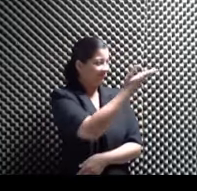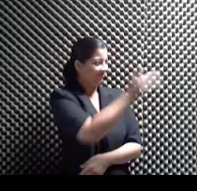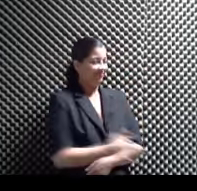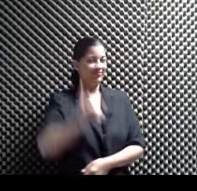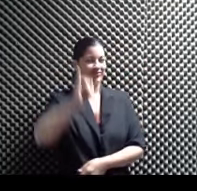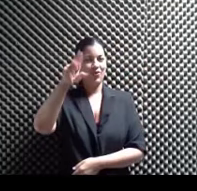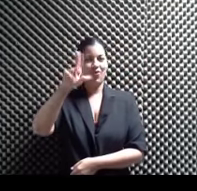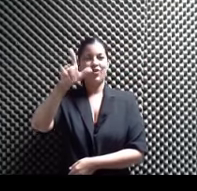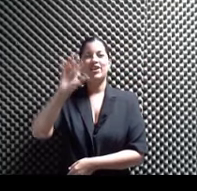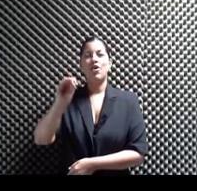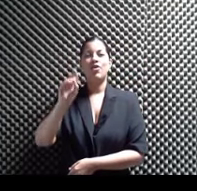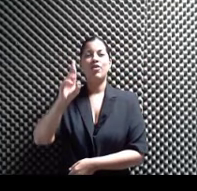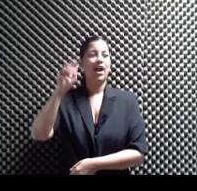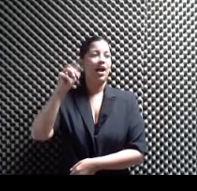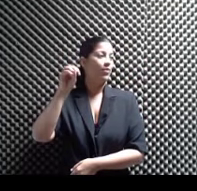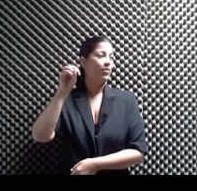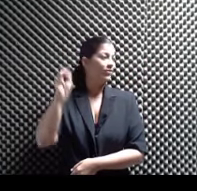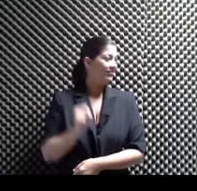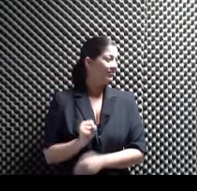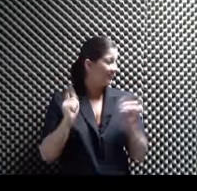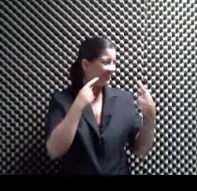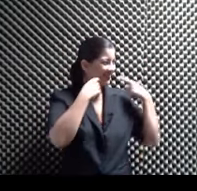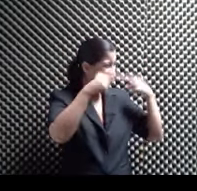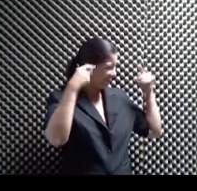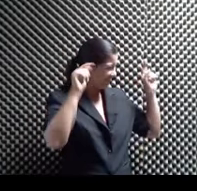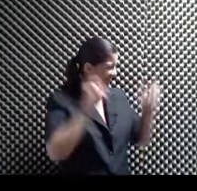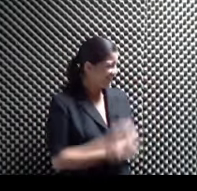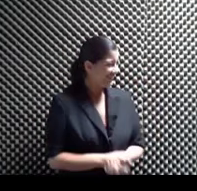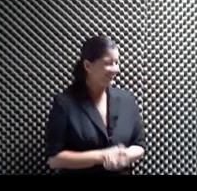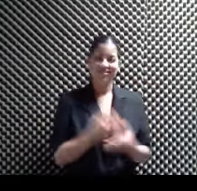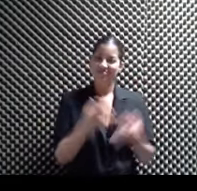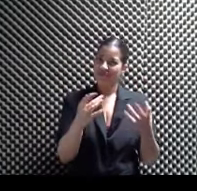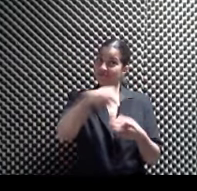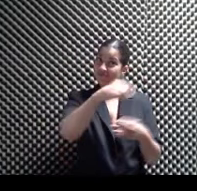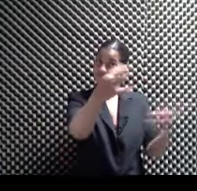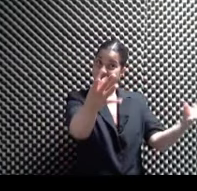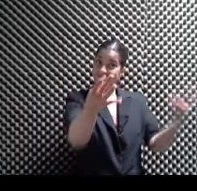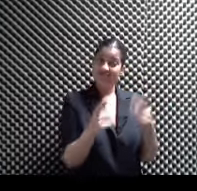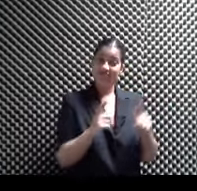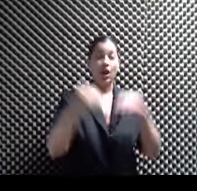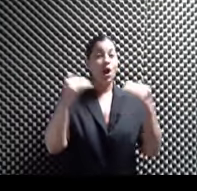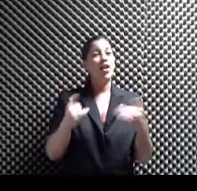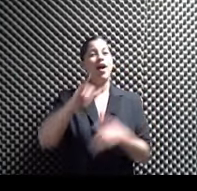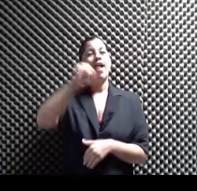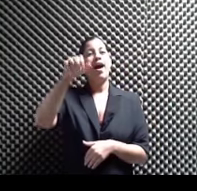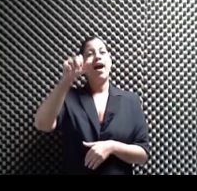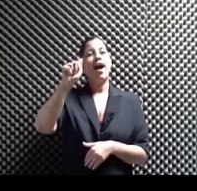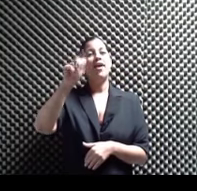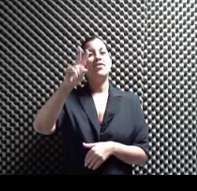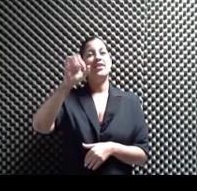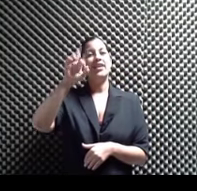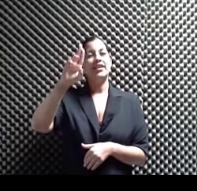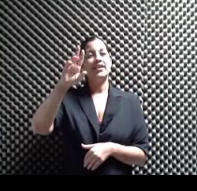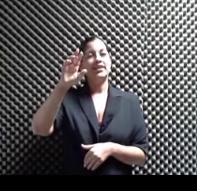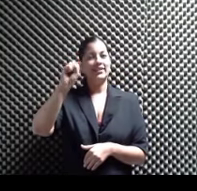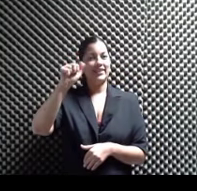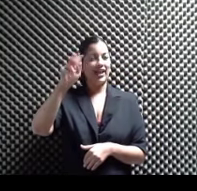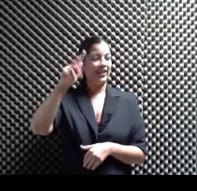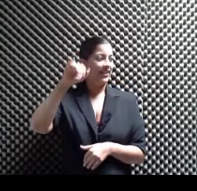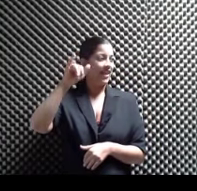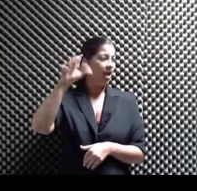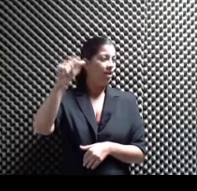Así que Mucho éxito Lo esperamos por allá Pero ahora venimos con Javier Santiago De la Fundación Nacional Para la Cultura Popular